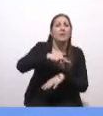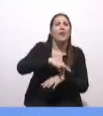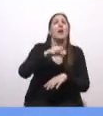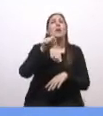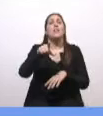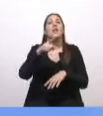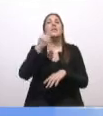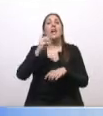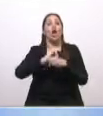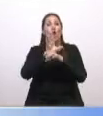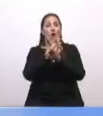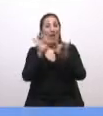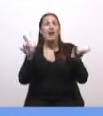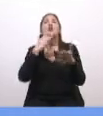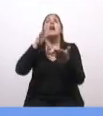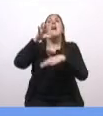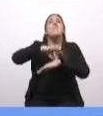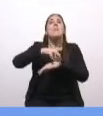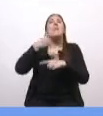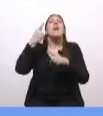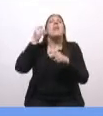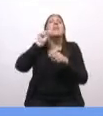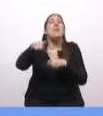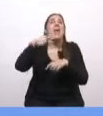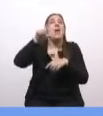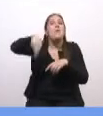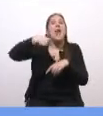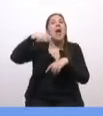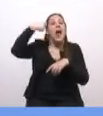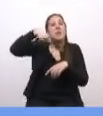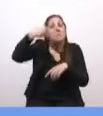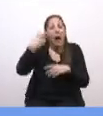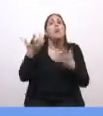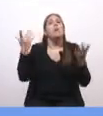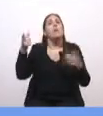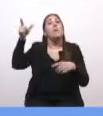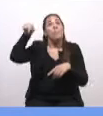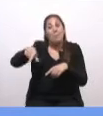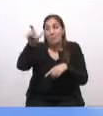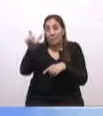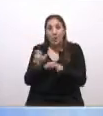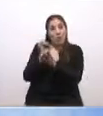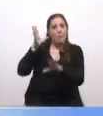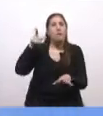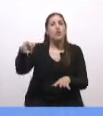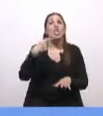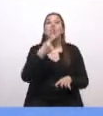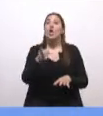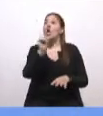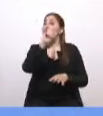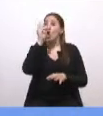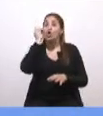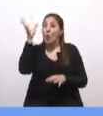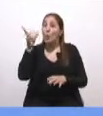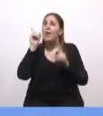caso el coronavirus y uno de esos expertos del conicet vino y dijo no se olviden o no dejen de